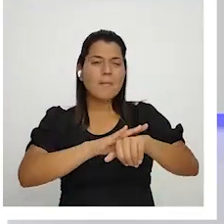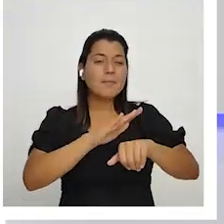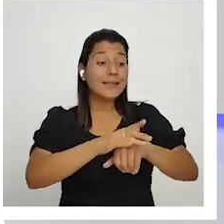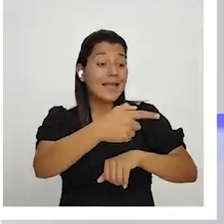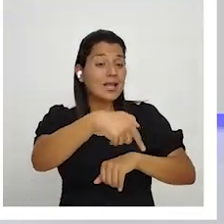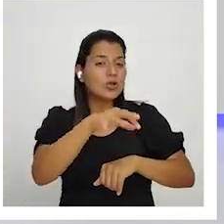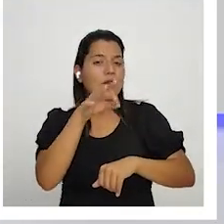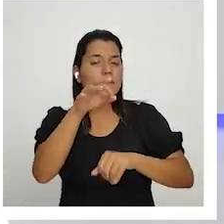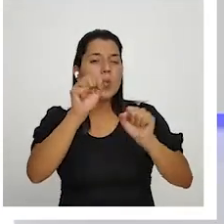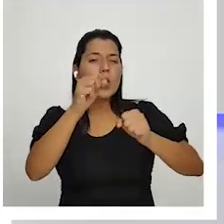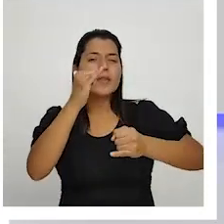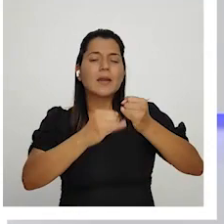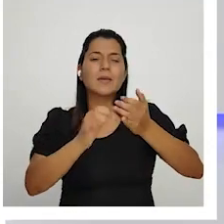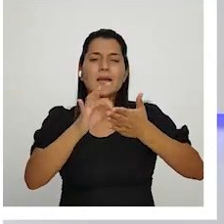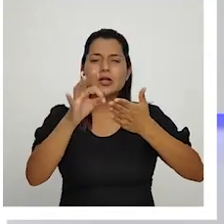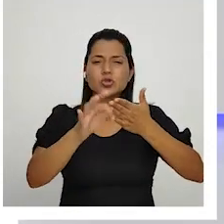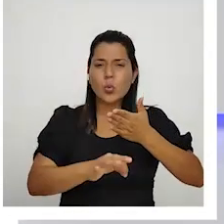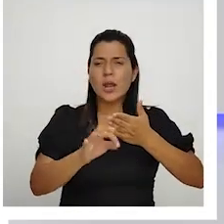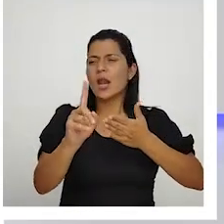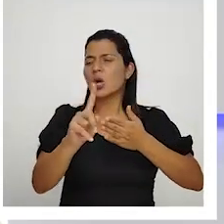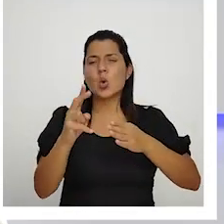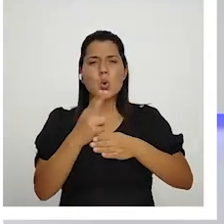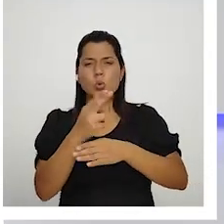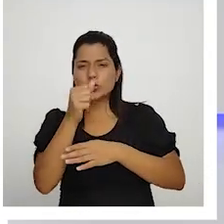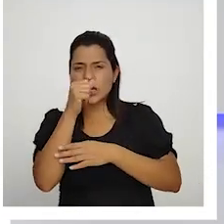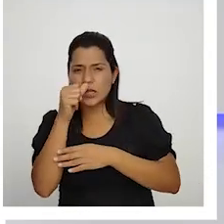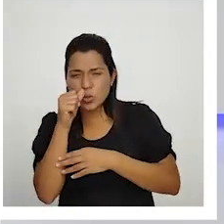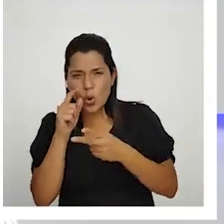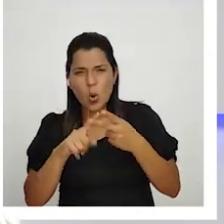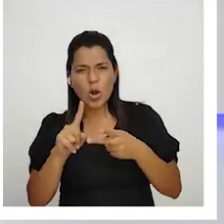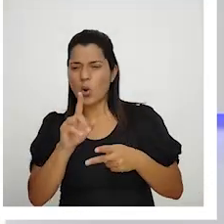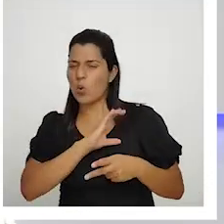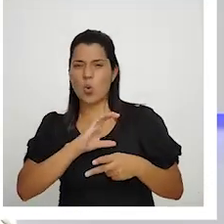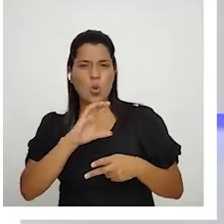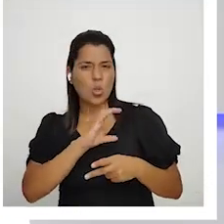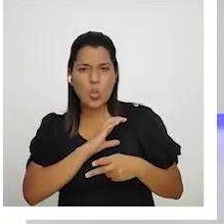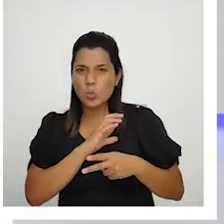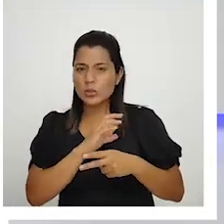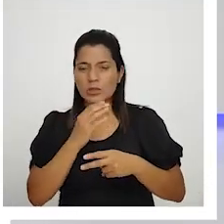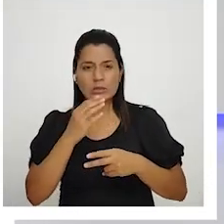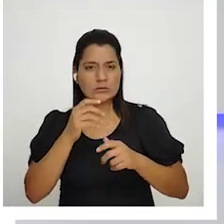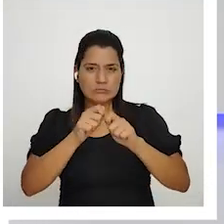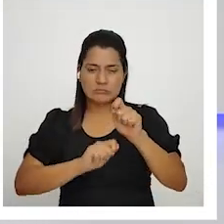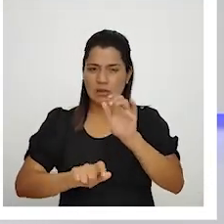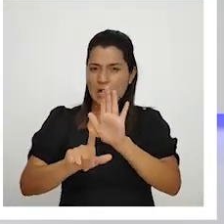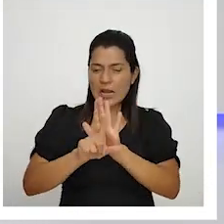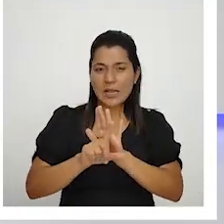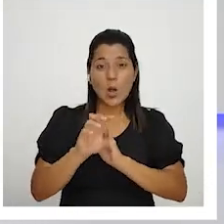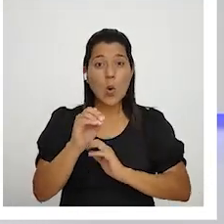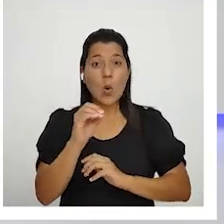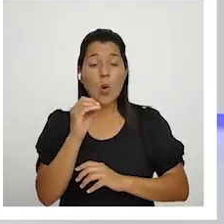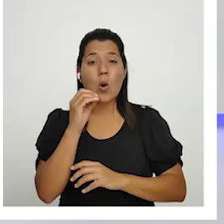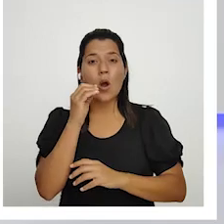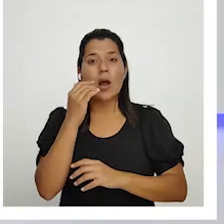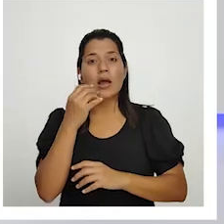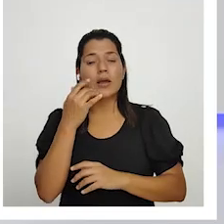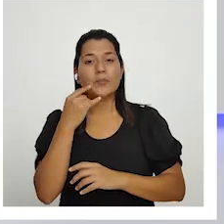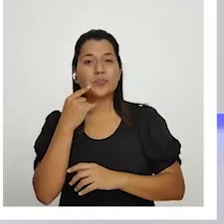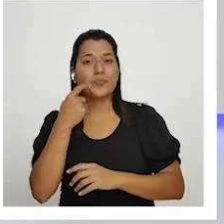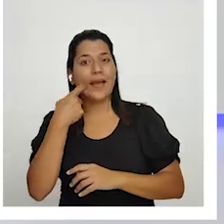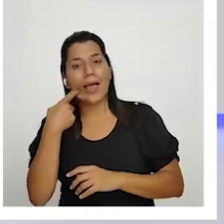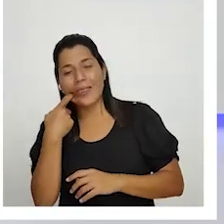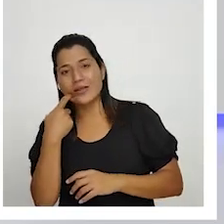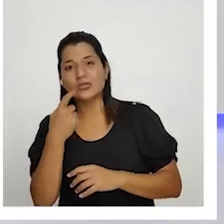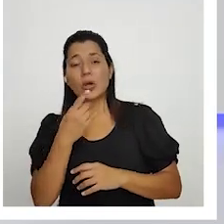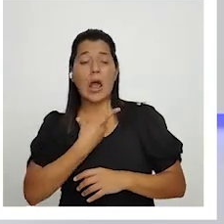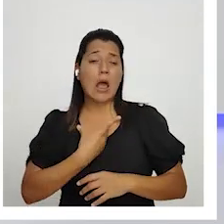en drogas, en conductas delictivas, en adicciones, ansiedad, depresión, suicidio, ¿verdad? Todos estos elementos que se construyen desde